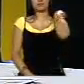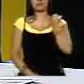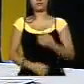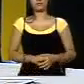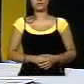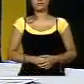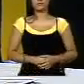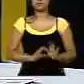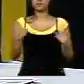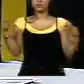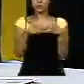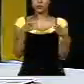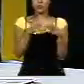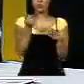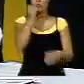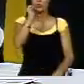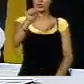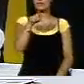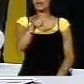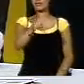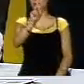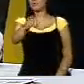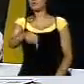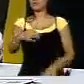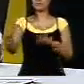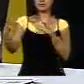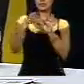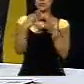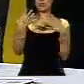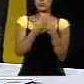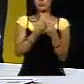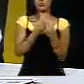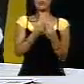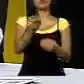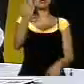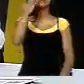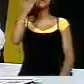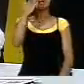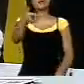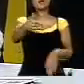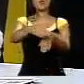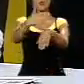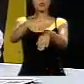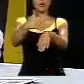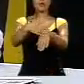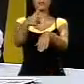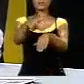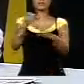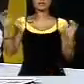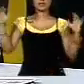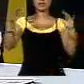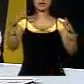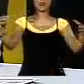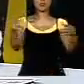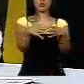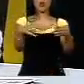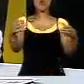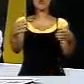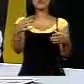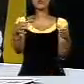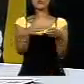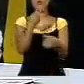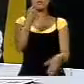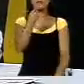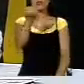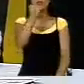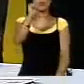políticos, y el Partido Comunista es un aliado, por supuesto. Por cierto, que el jueves es el Congreso del Partido Comunista, allí estaremos acompañando